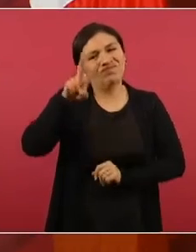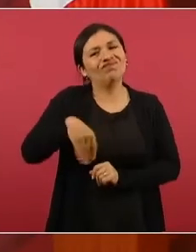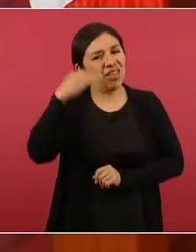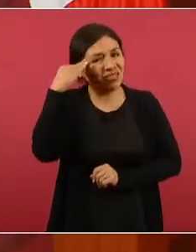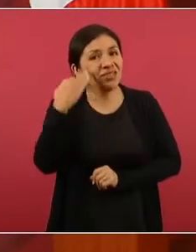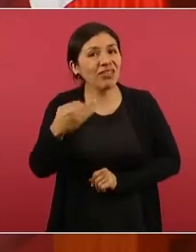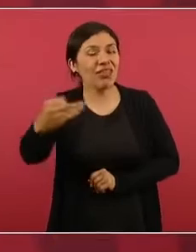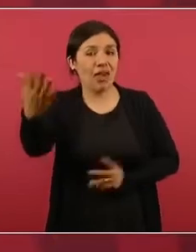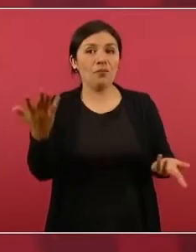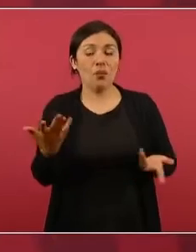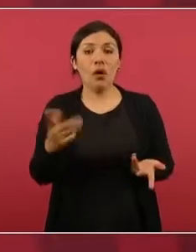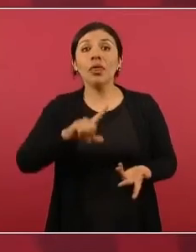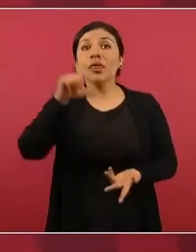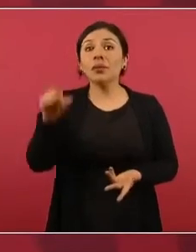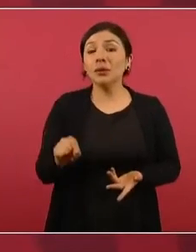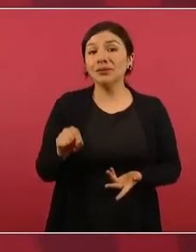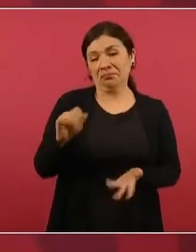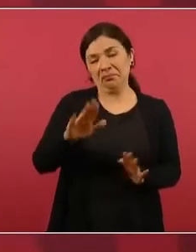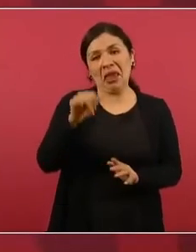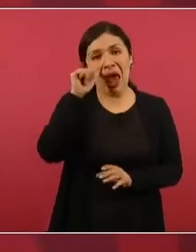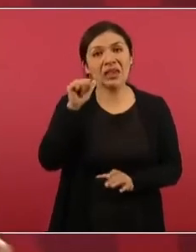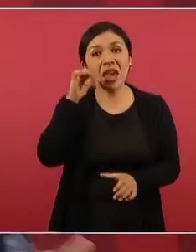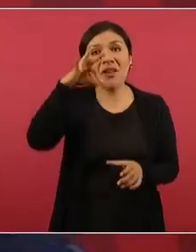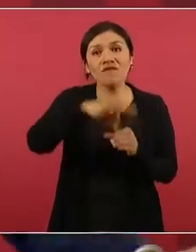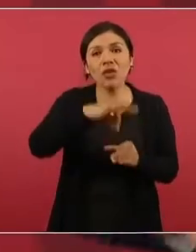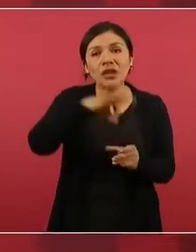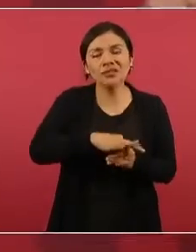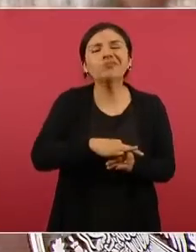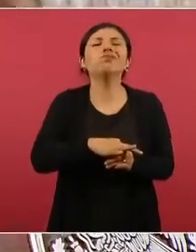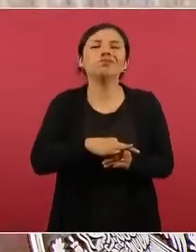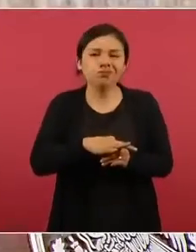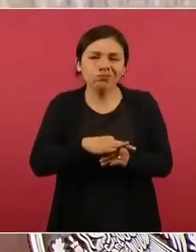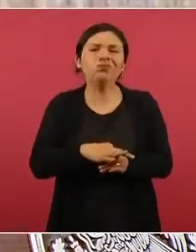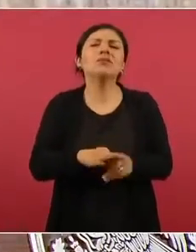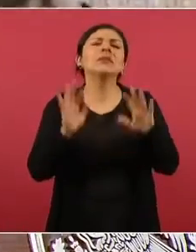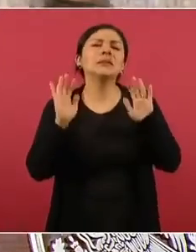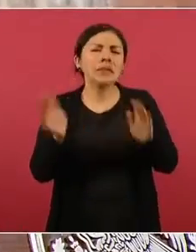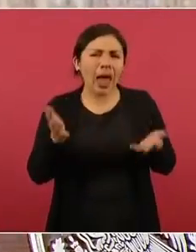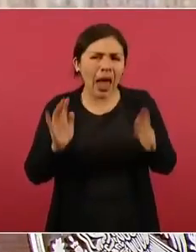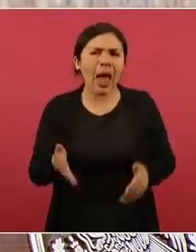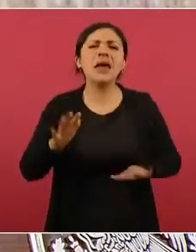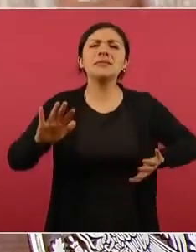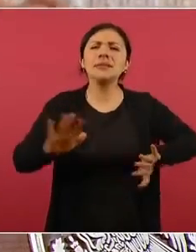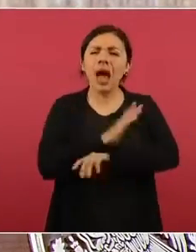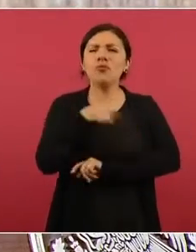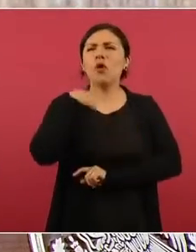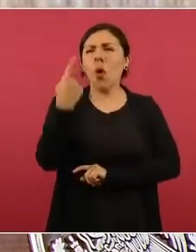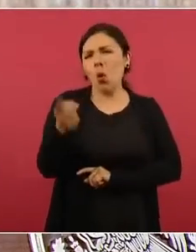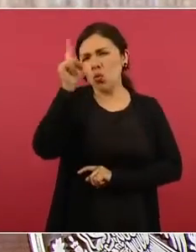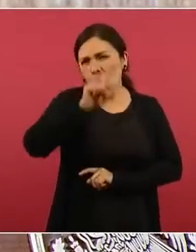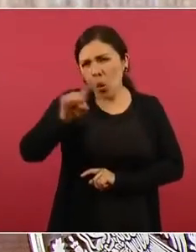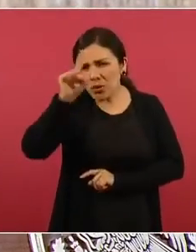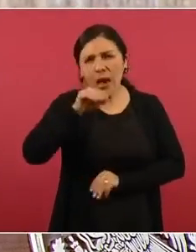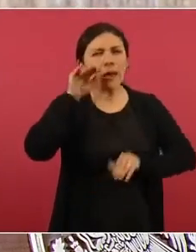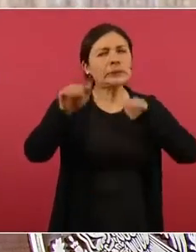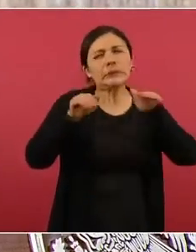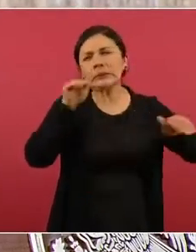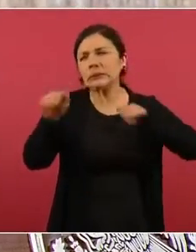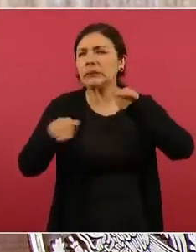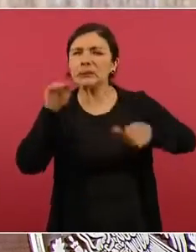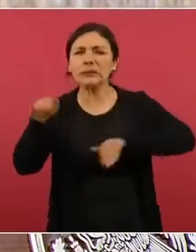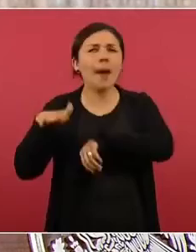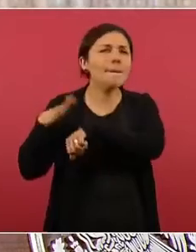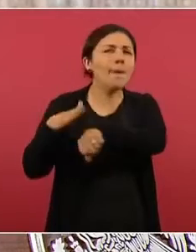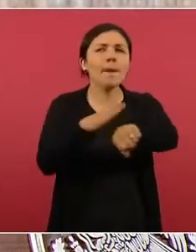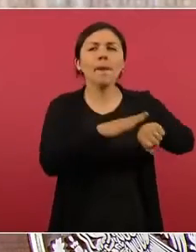Entonces, cuando se llevan a cabo estas elecciones, aun cuando se hacen todas las recomendaciones,